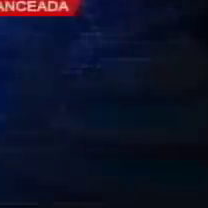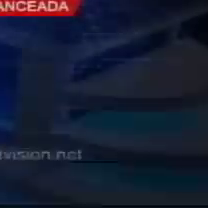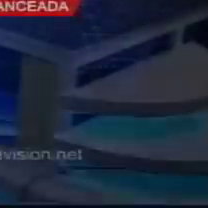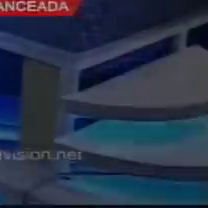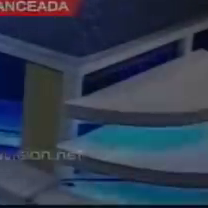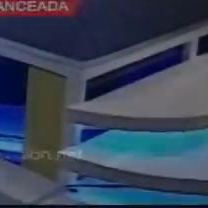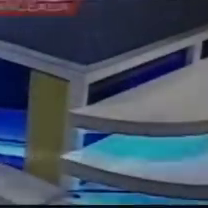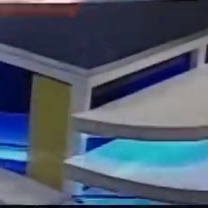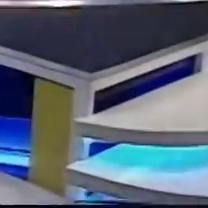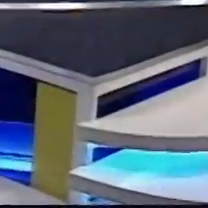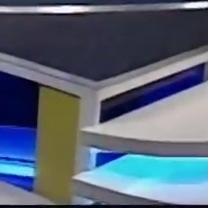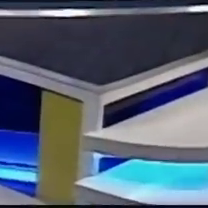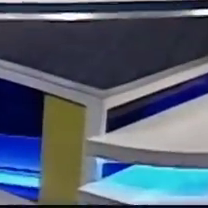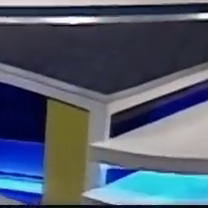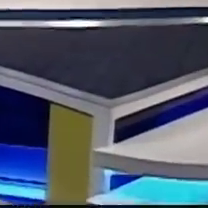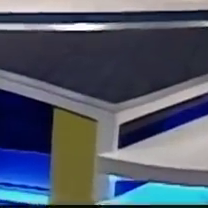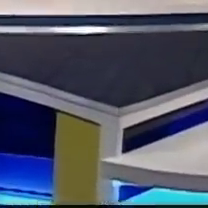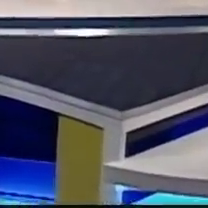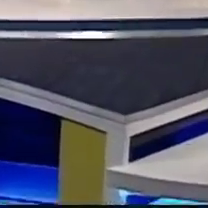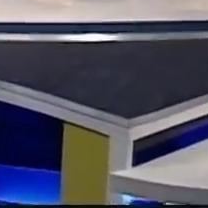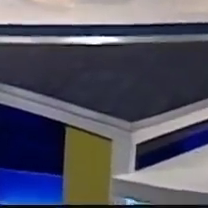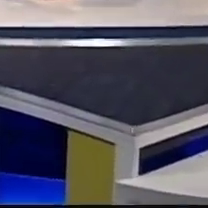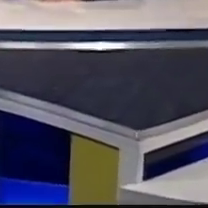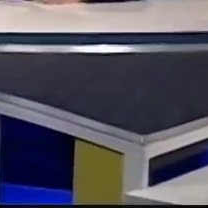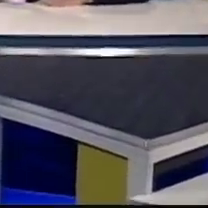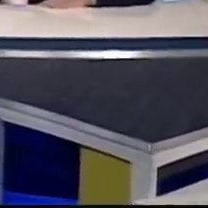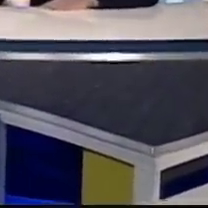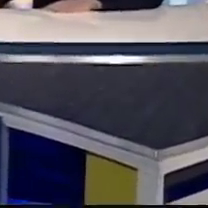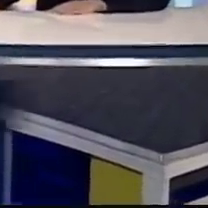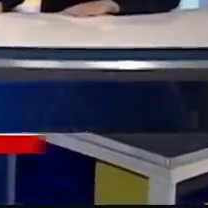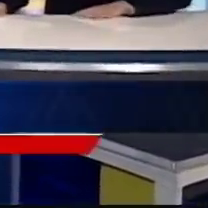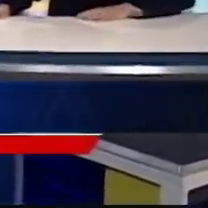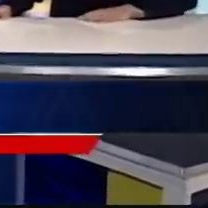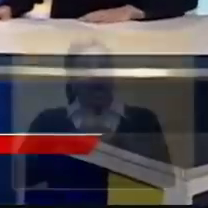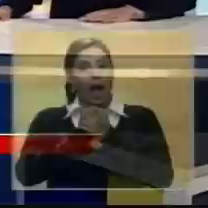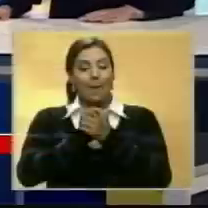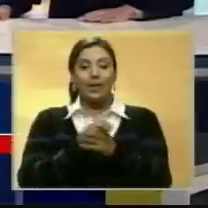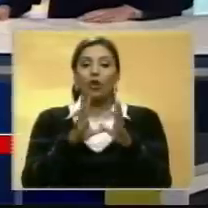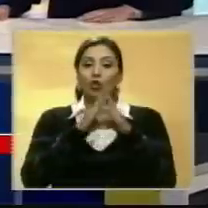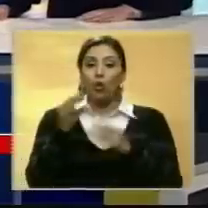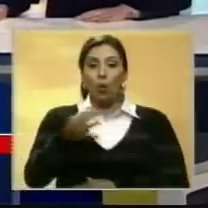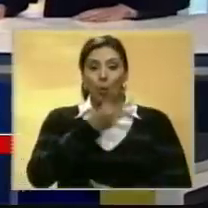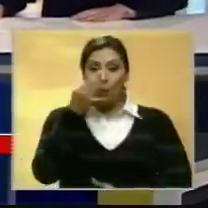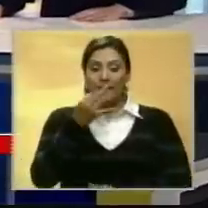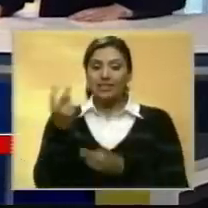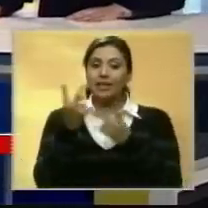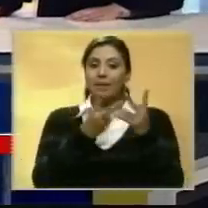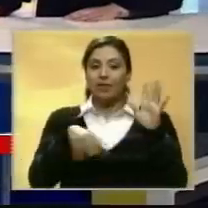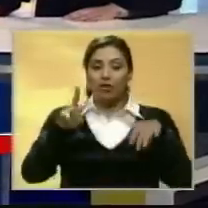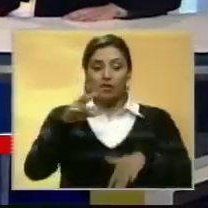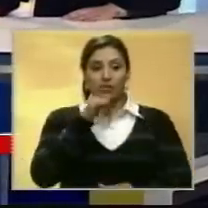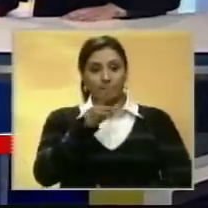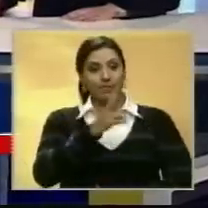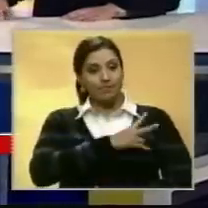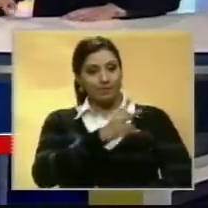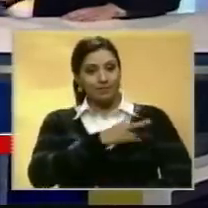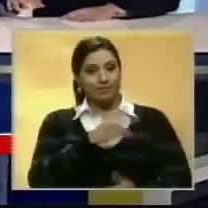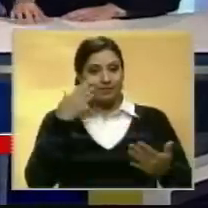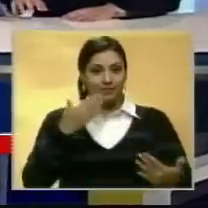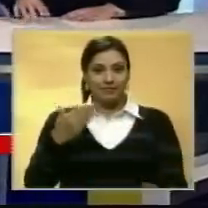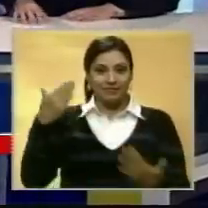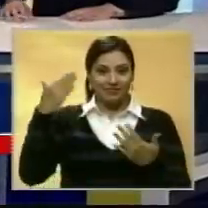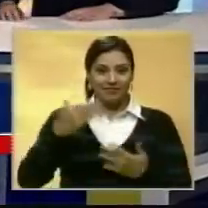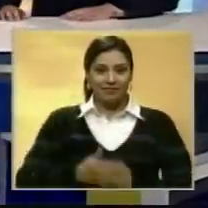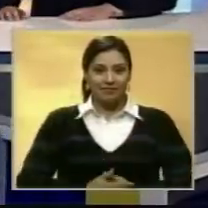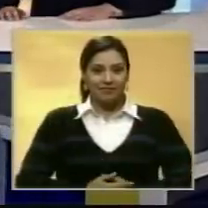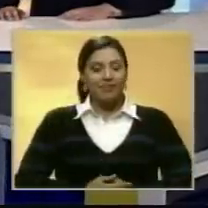Noticiero Venevisión. Información justa y balanceada. Amigas y amigos, muy buenas tardes. Bienvenidos a la emisión meridiana de su